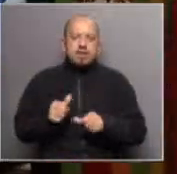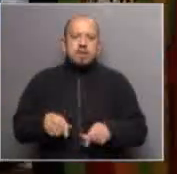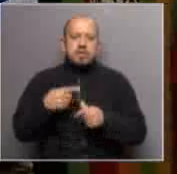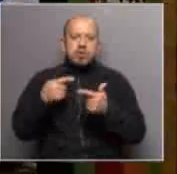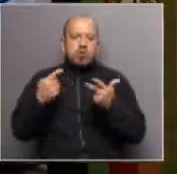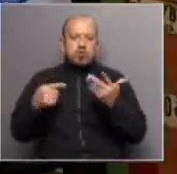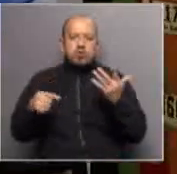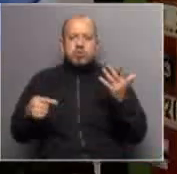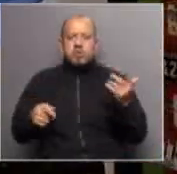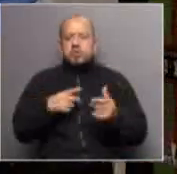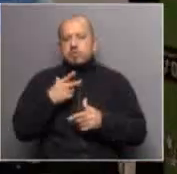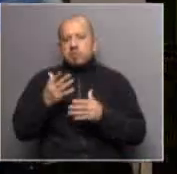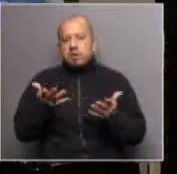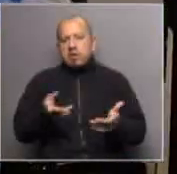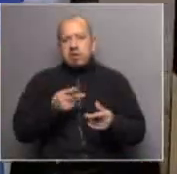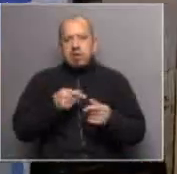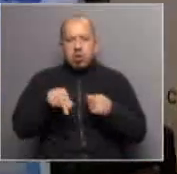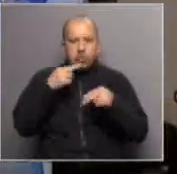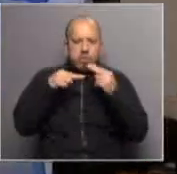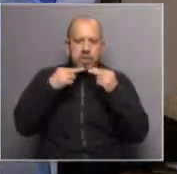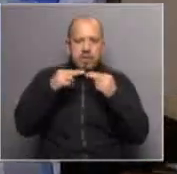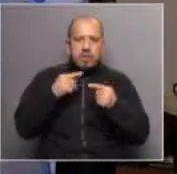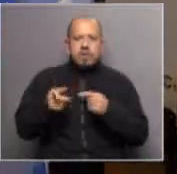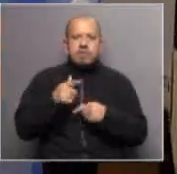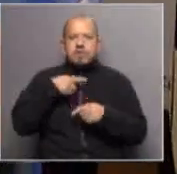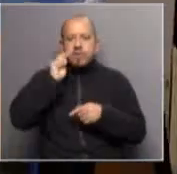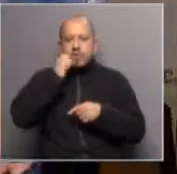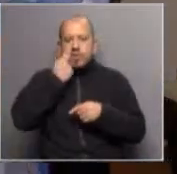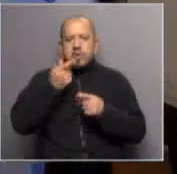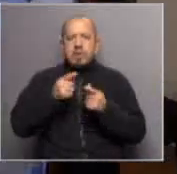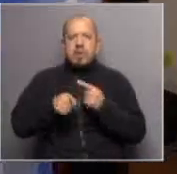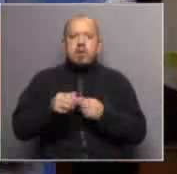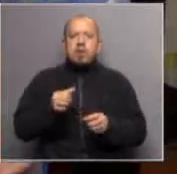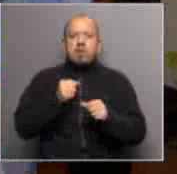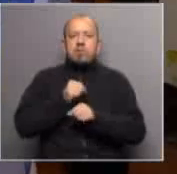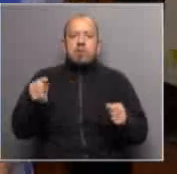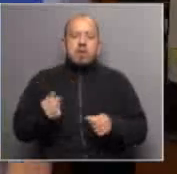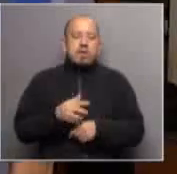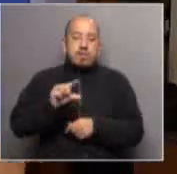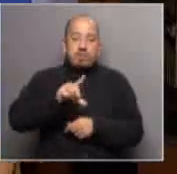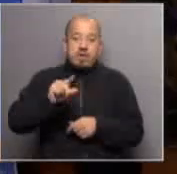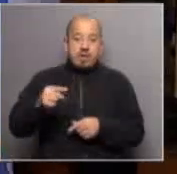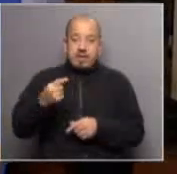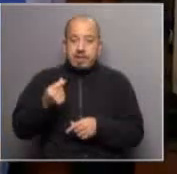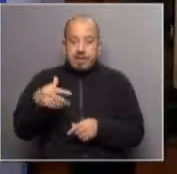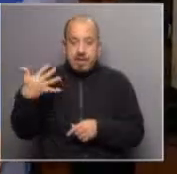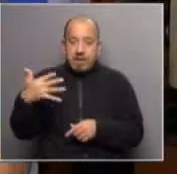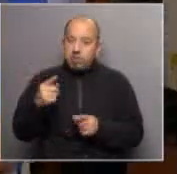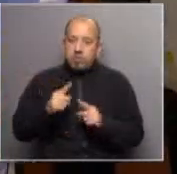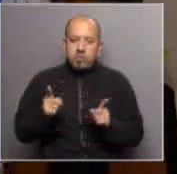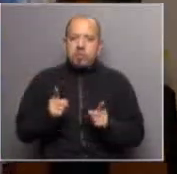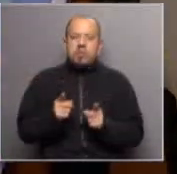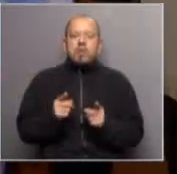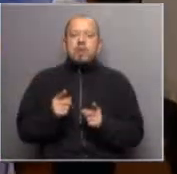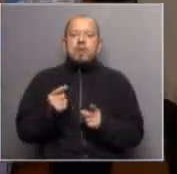en el término gastronómico, hacer cosas que estuvieran ricas y que a su vez fueran accesibles para todo el público. Y bueno, y a partir de